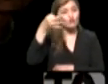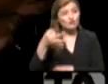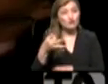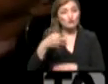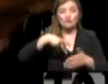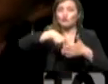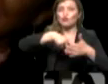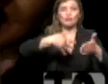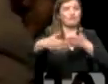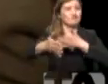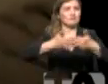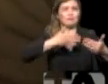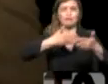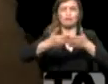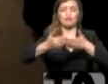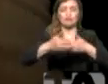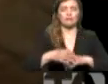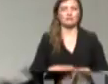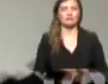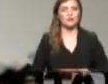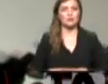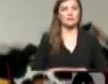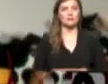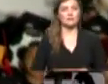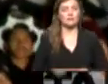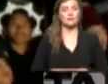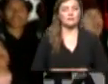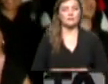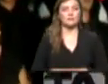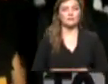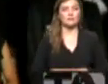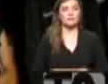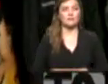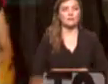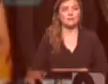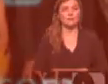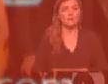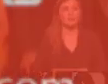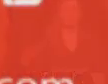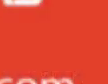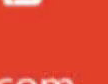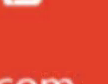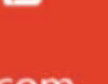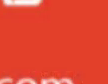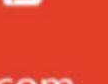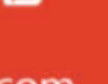a los obstáculos y rompiendo limitaciones. Helen Quiñones, 24 horas.